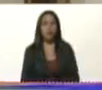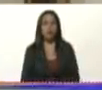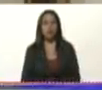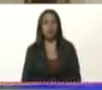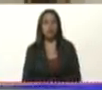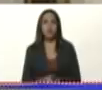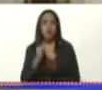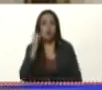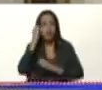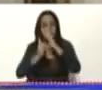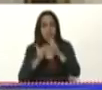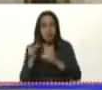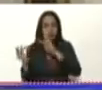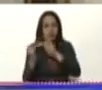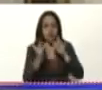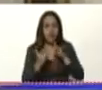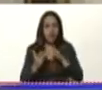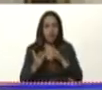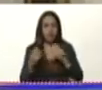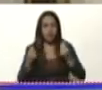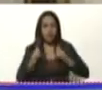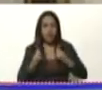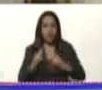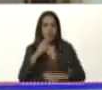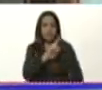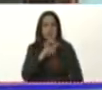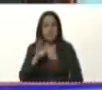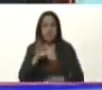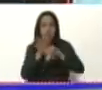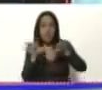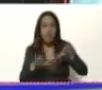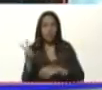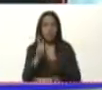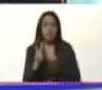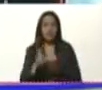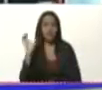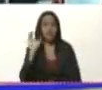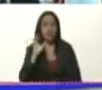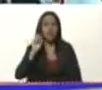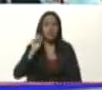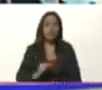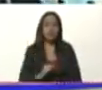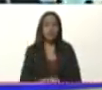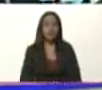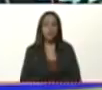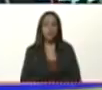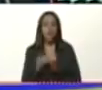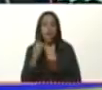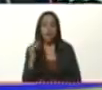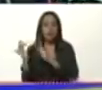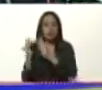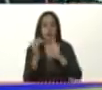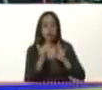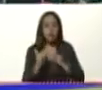estamos en videoconferencia, en vivo y directo con los 23 estados del país y el Distrito Capital. Ahí están los